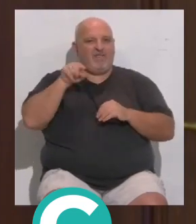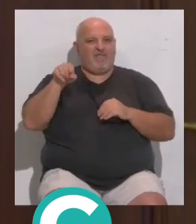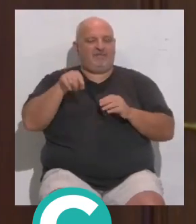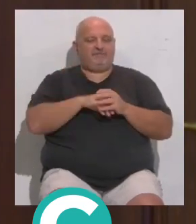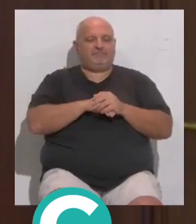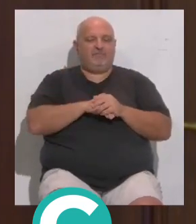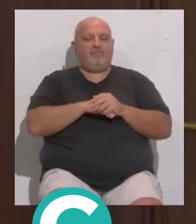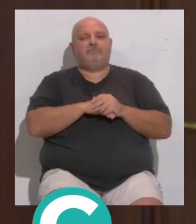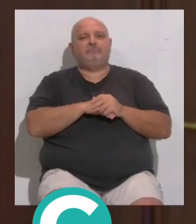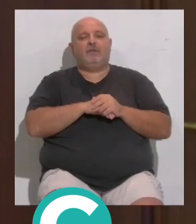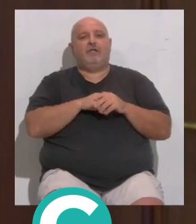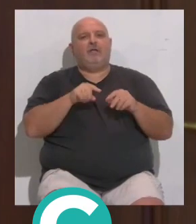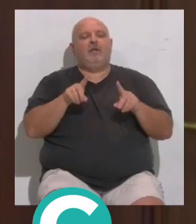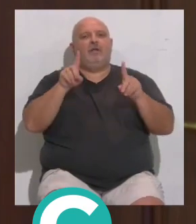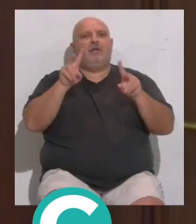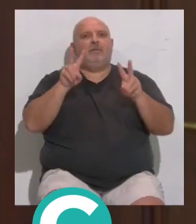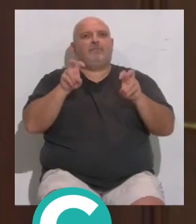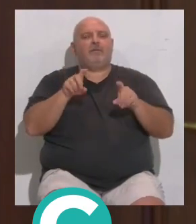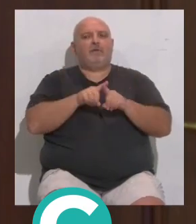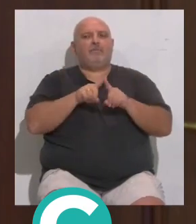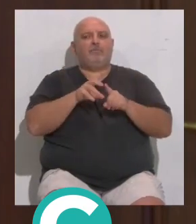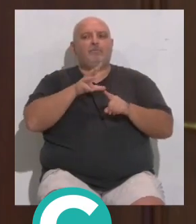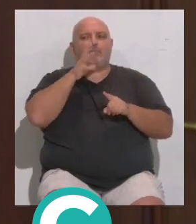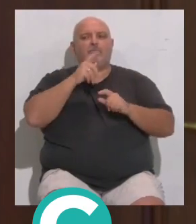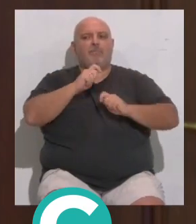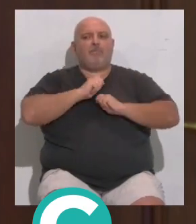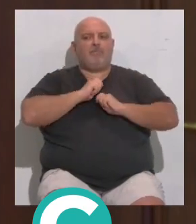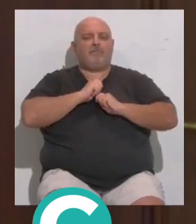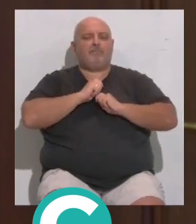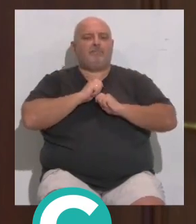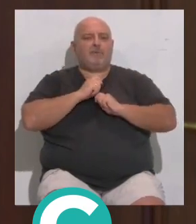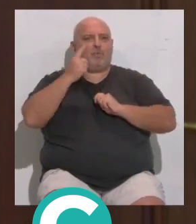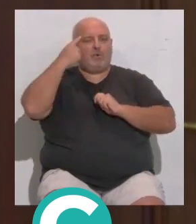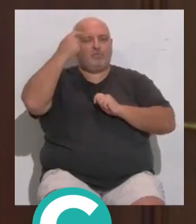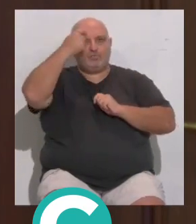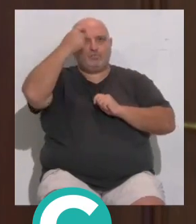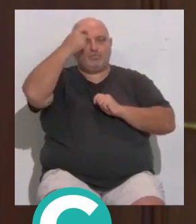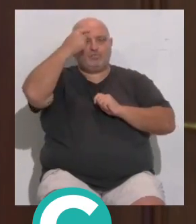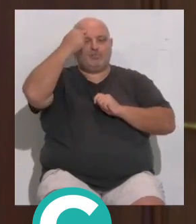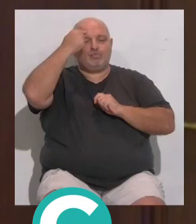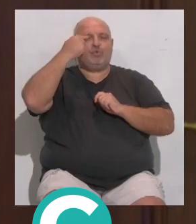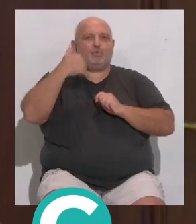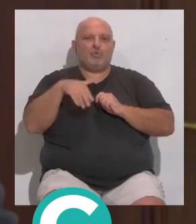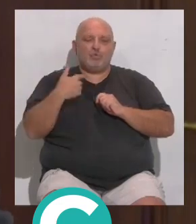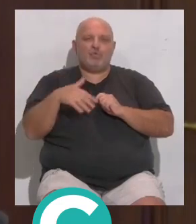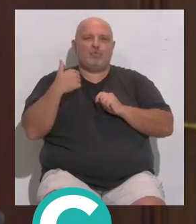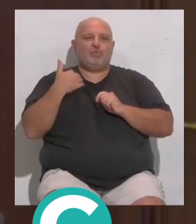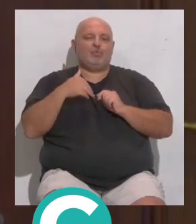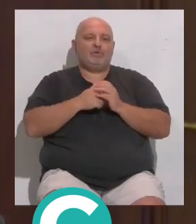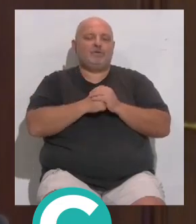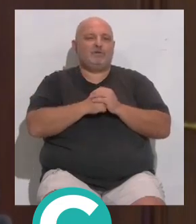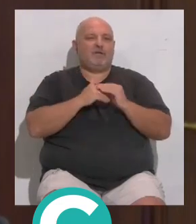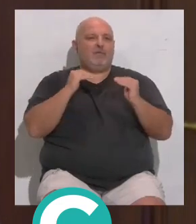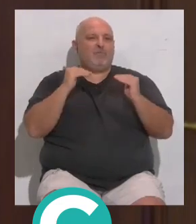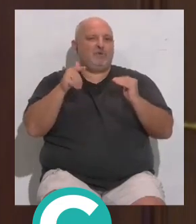Y eso también ha sido un motivo que me han martilleado en la cabeza cuando allá en